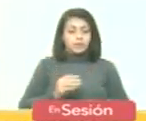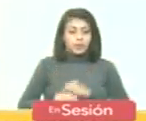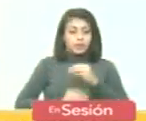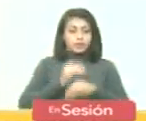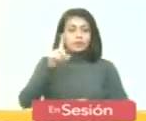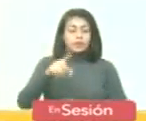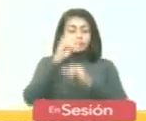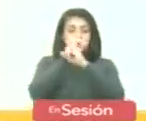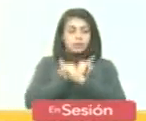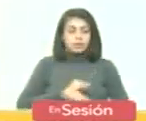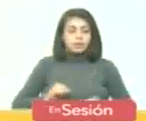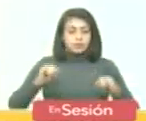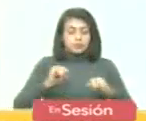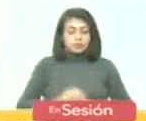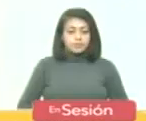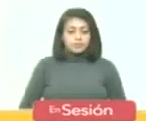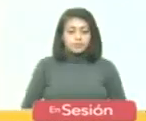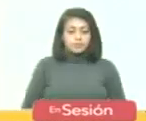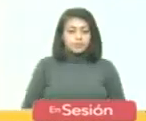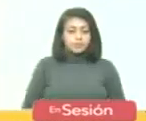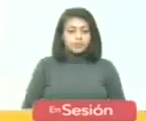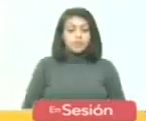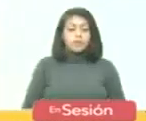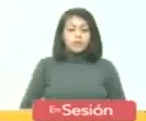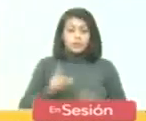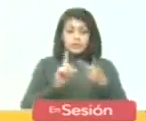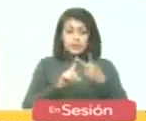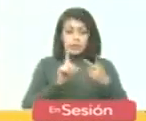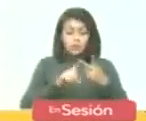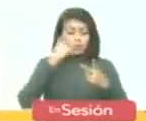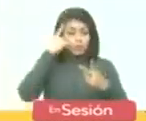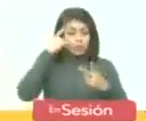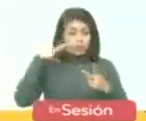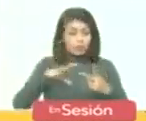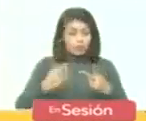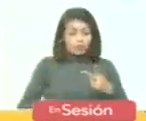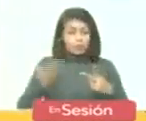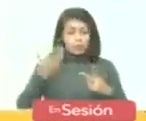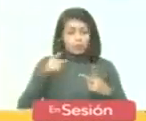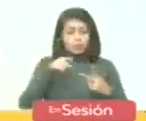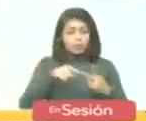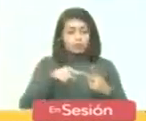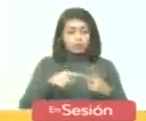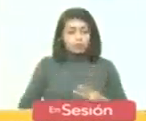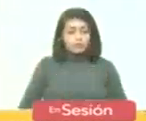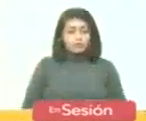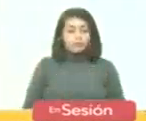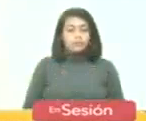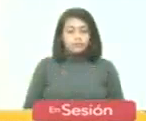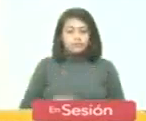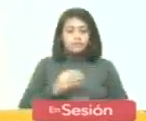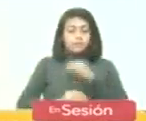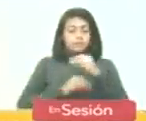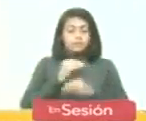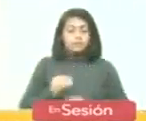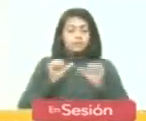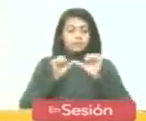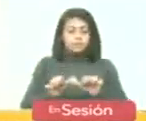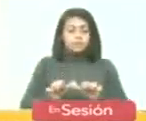también independentista. Como segundo punto, creemos también que es importante establecer en